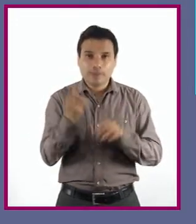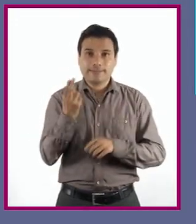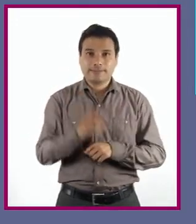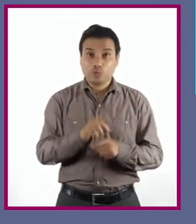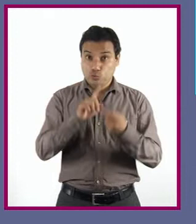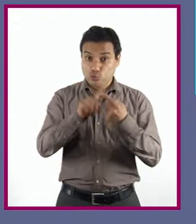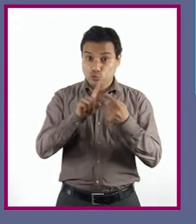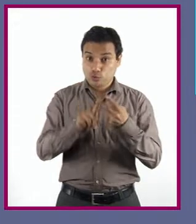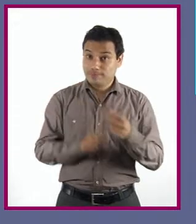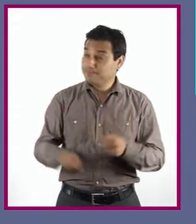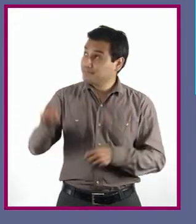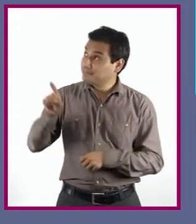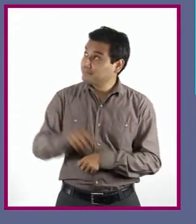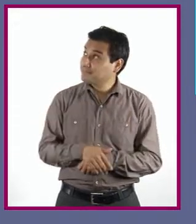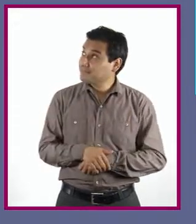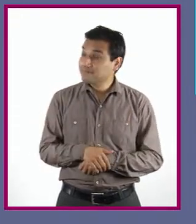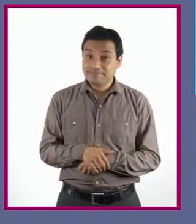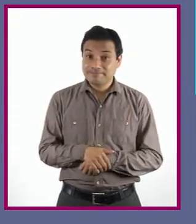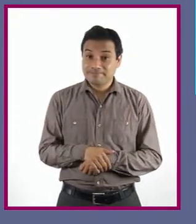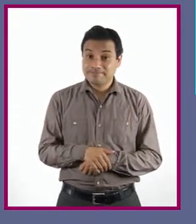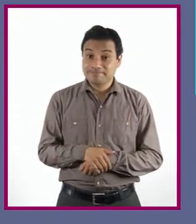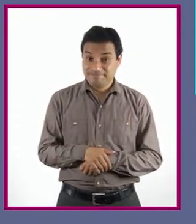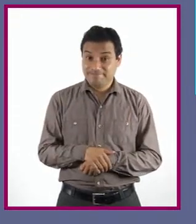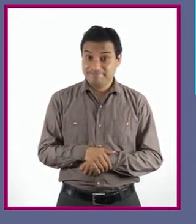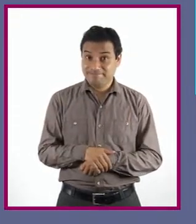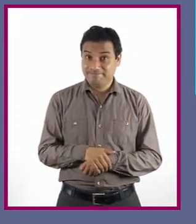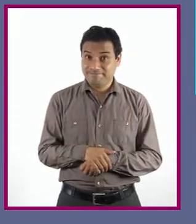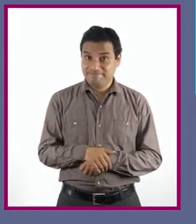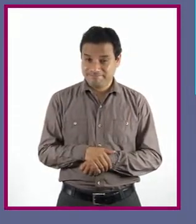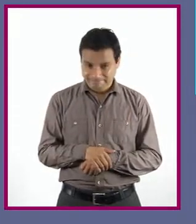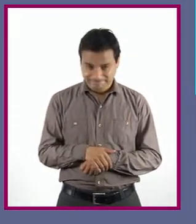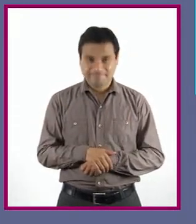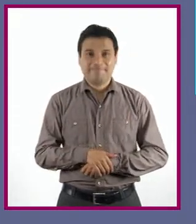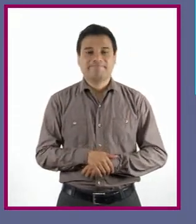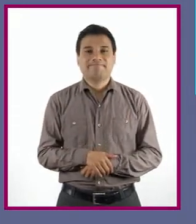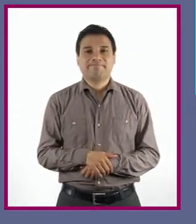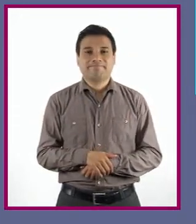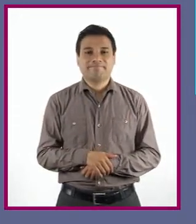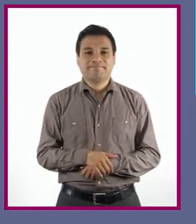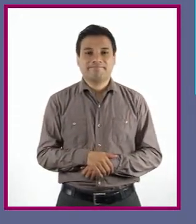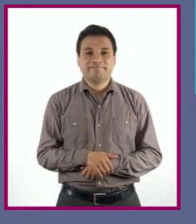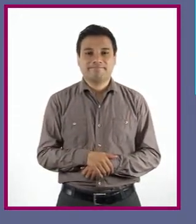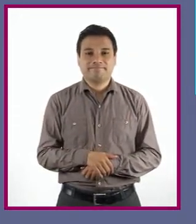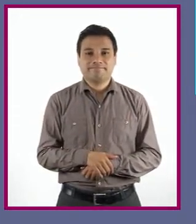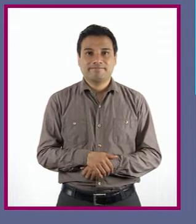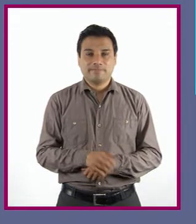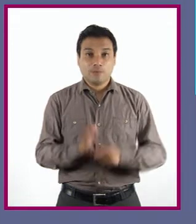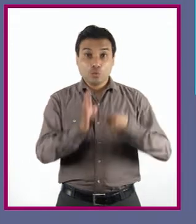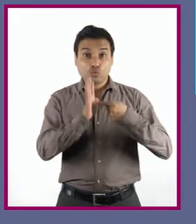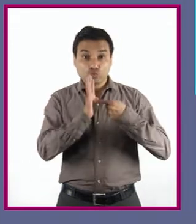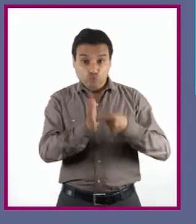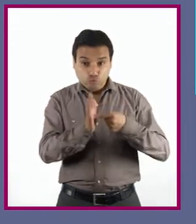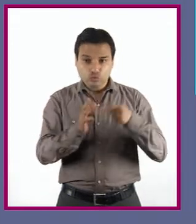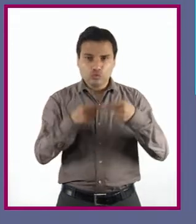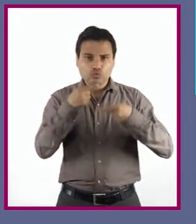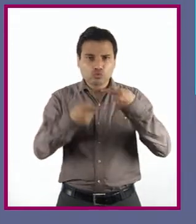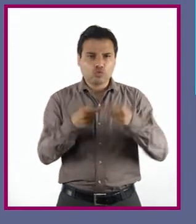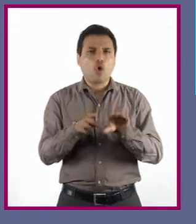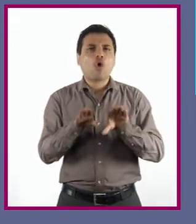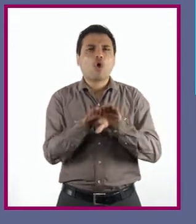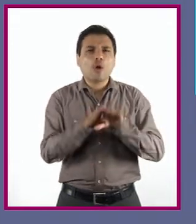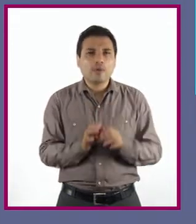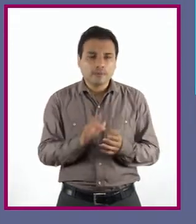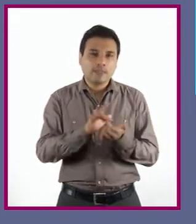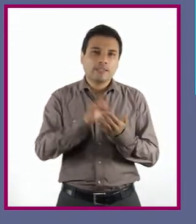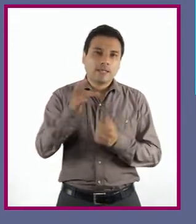turbina y un generador. Al generador siempre lo moverá la turbina, pero a la turbina hay diferentes fuerzas que la mueven: